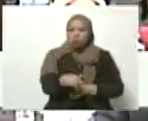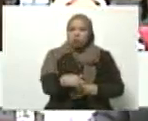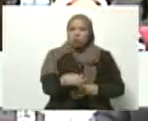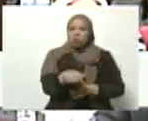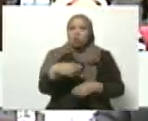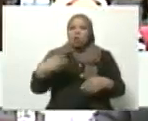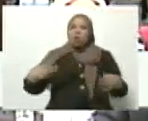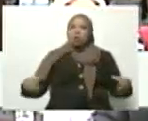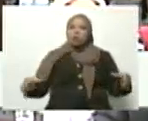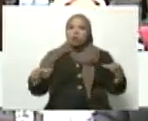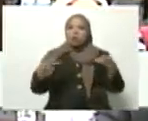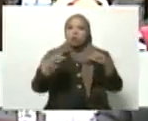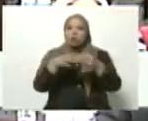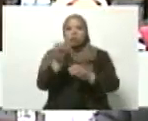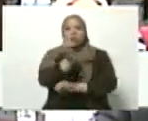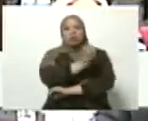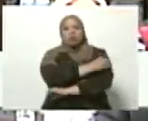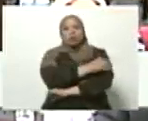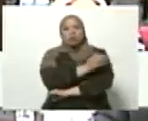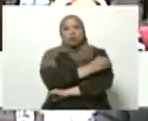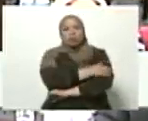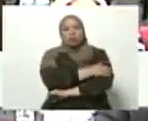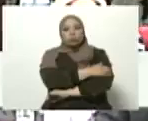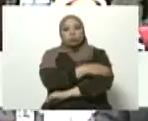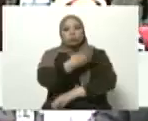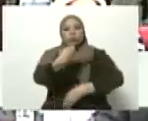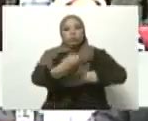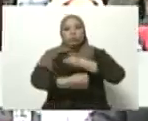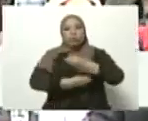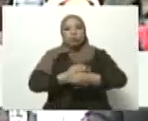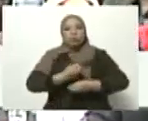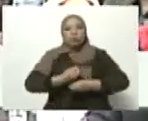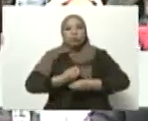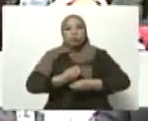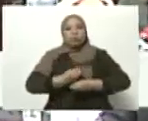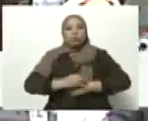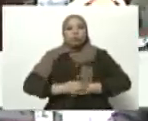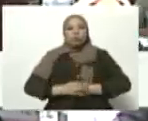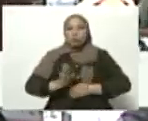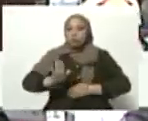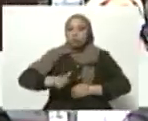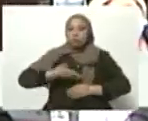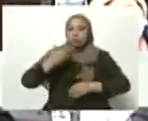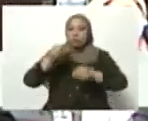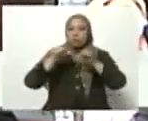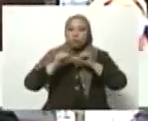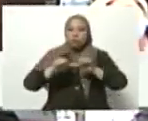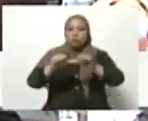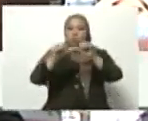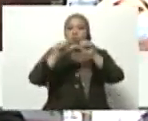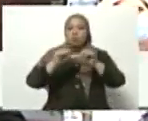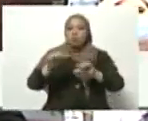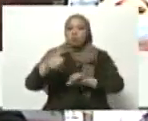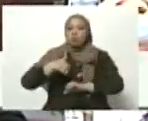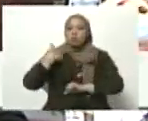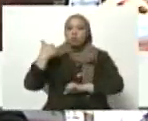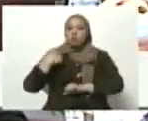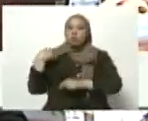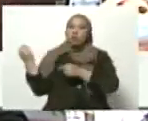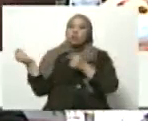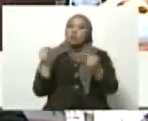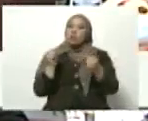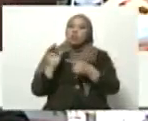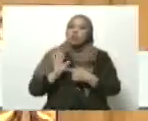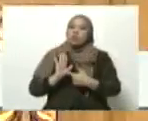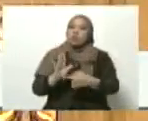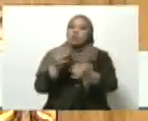grupo extremista que hizo lo que hizo pueda continuar en cualquier negociación porque no